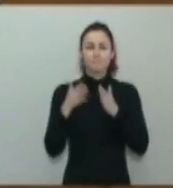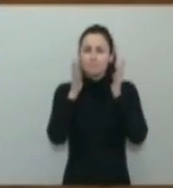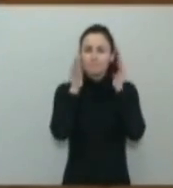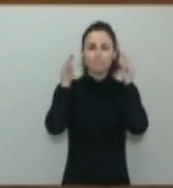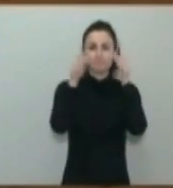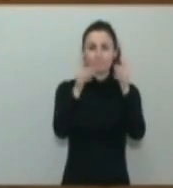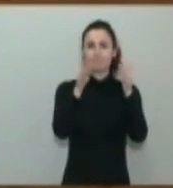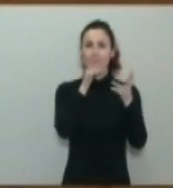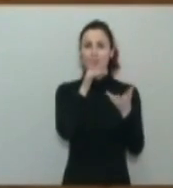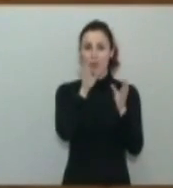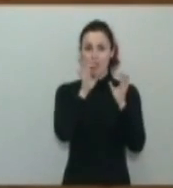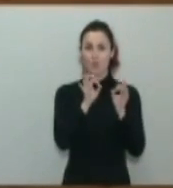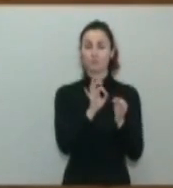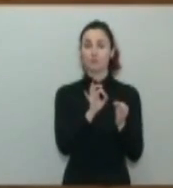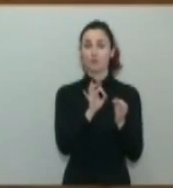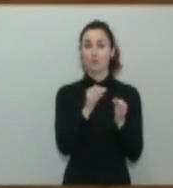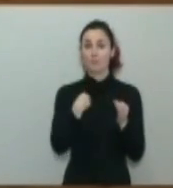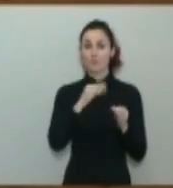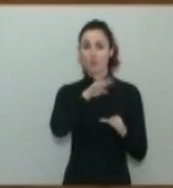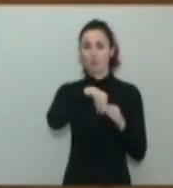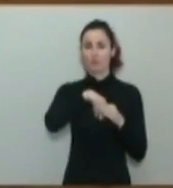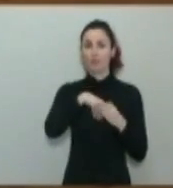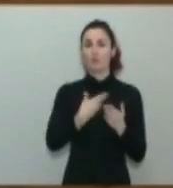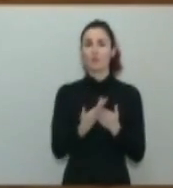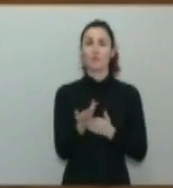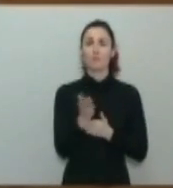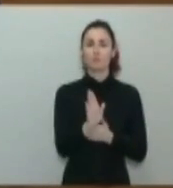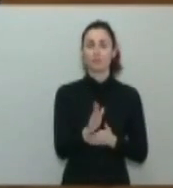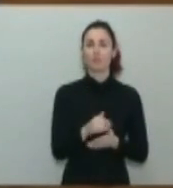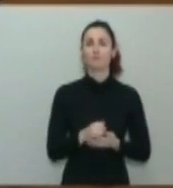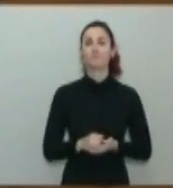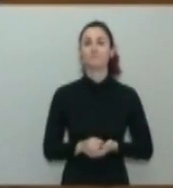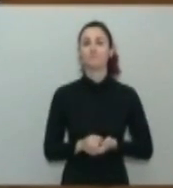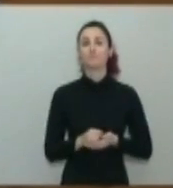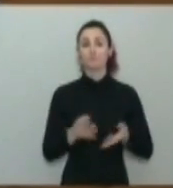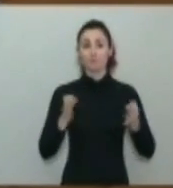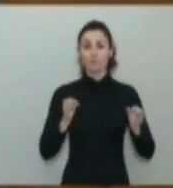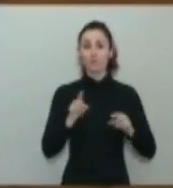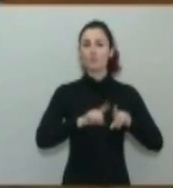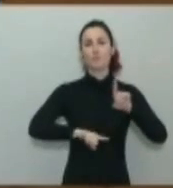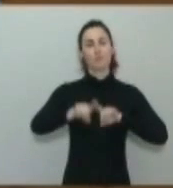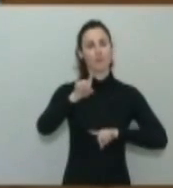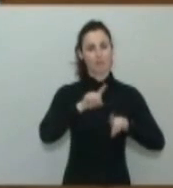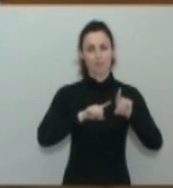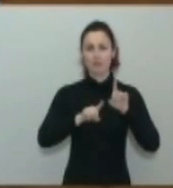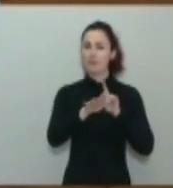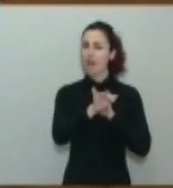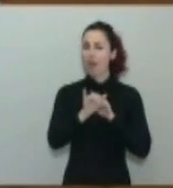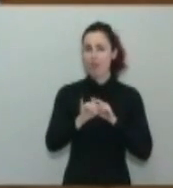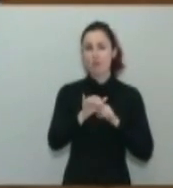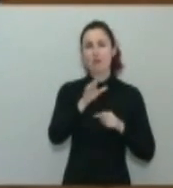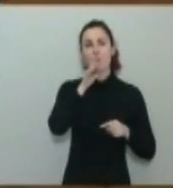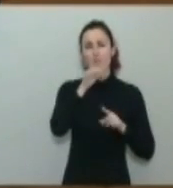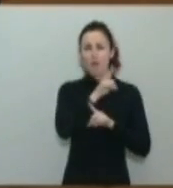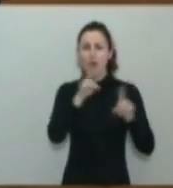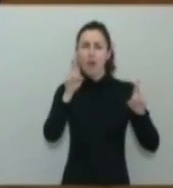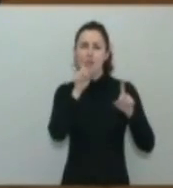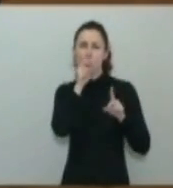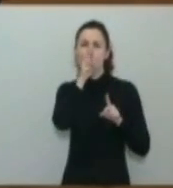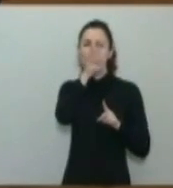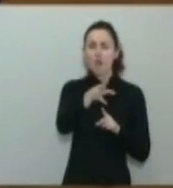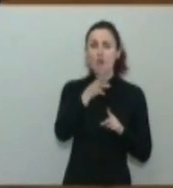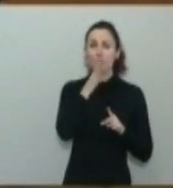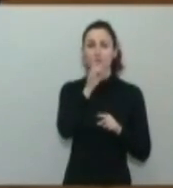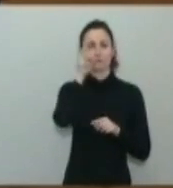Centrándonos ahora en el contenido de la proposición, esta aborda un problema que cada año constituye uno de los principales